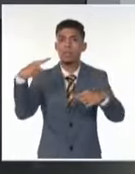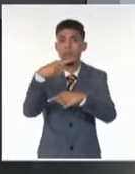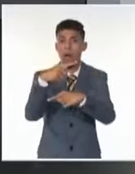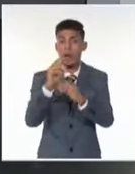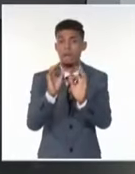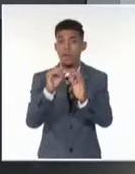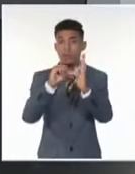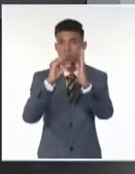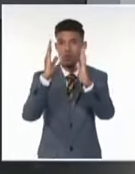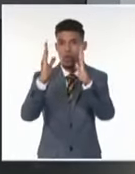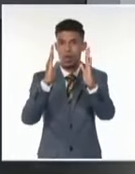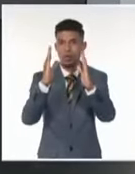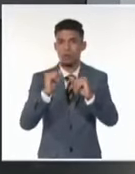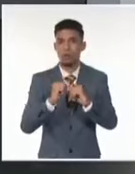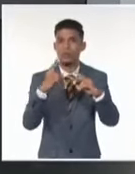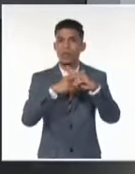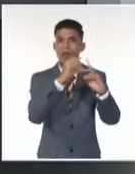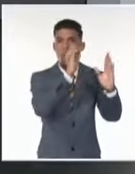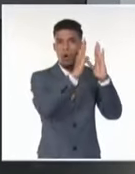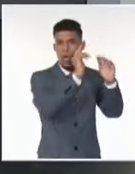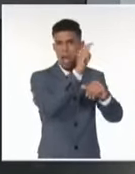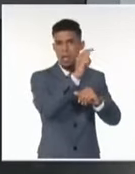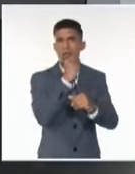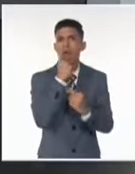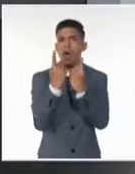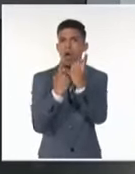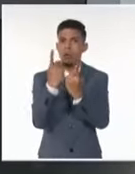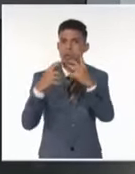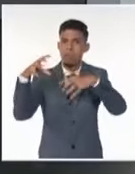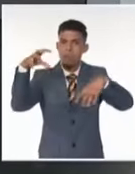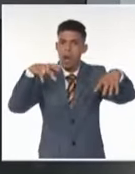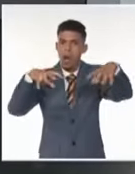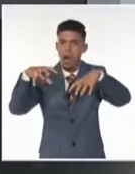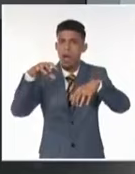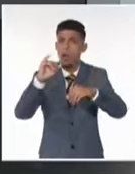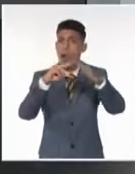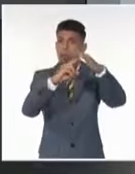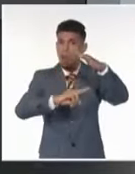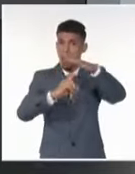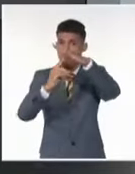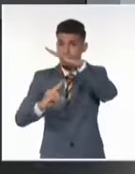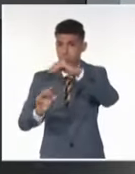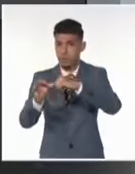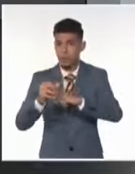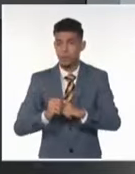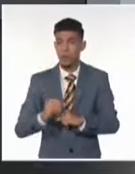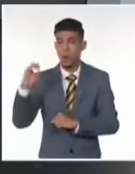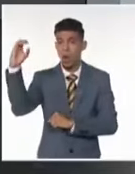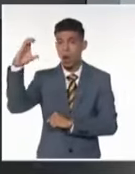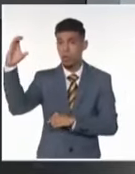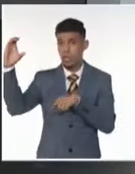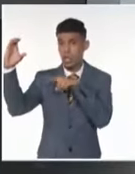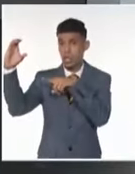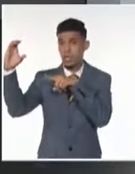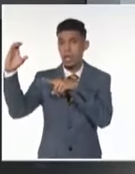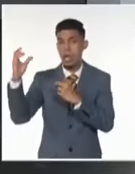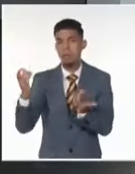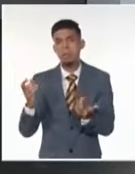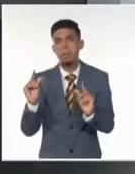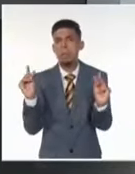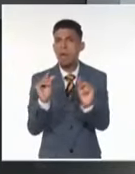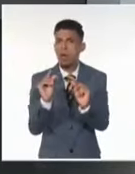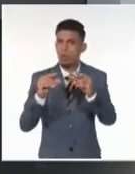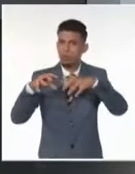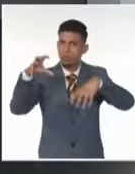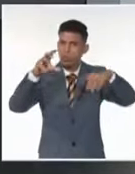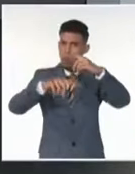del centro y el oriente del país, donde tendremos algunos chubascos, lluvias y también tormentas eléctricas. En el caso del occidente, un poco más aislada la lluvia para